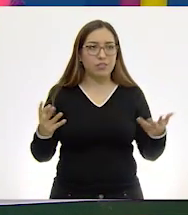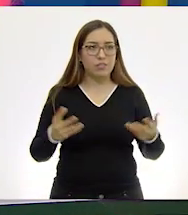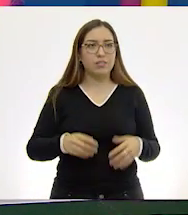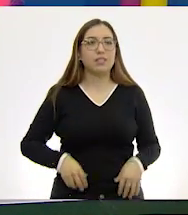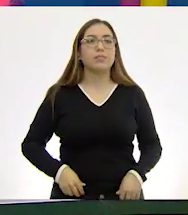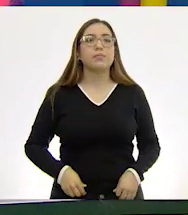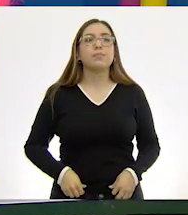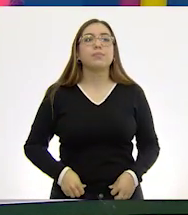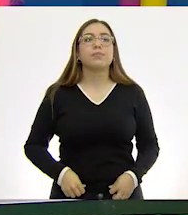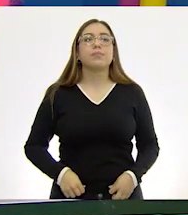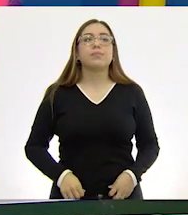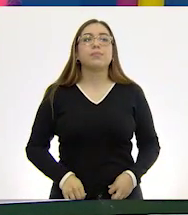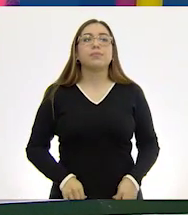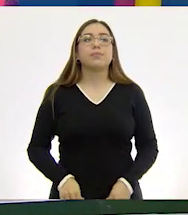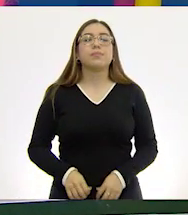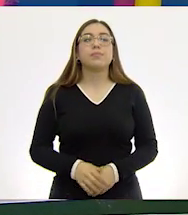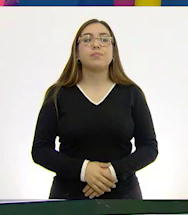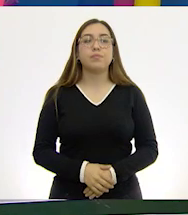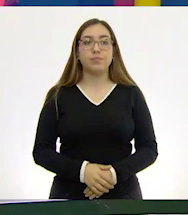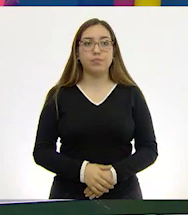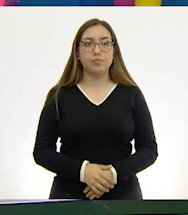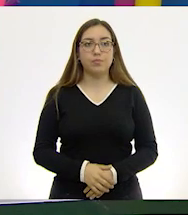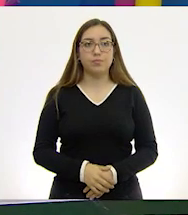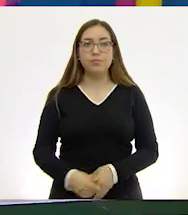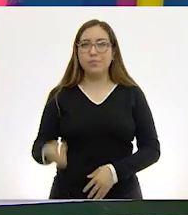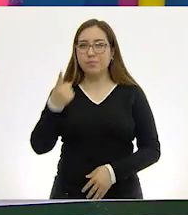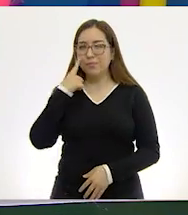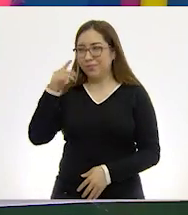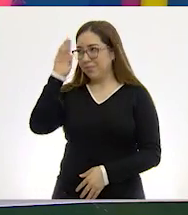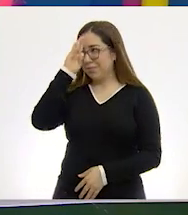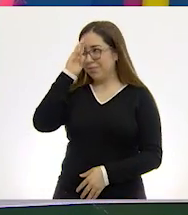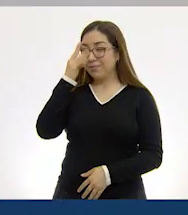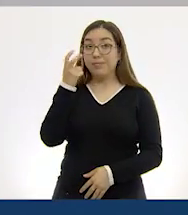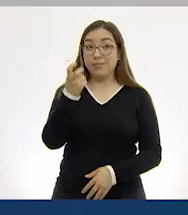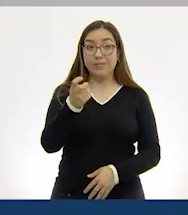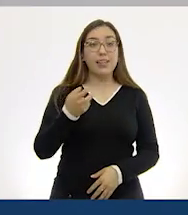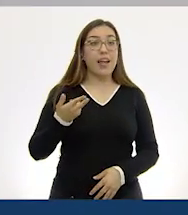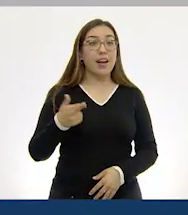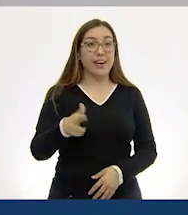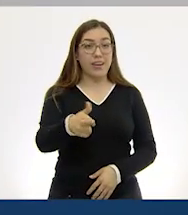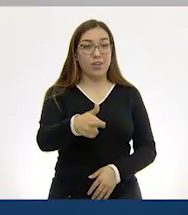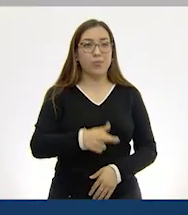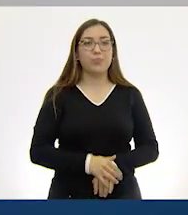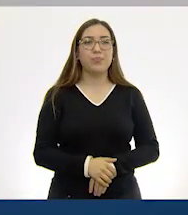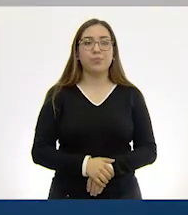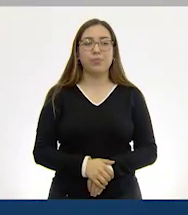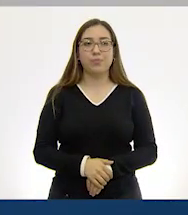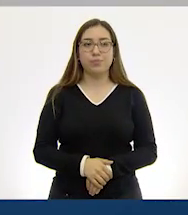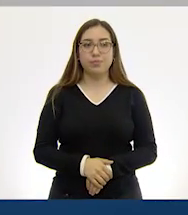Ajá. Vamos a pensar... Sí. ...que este es un río. Ajá. Oh.